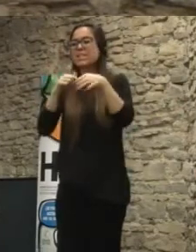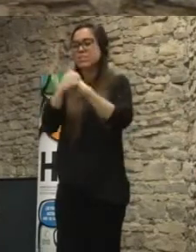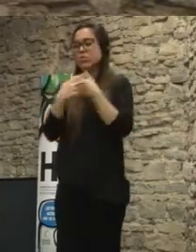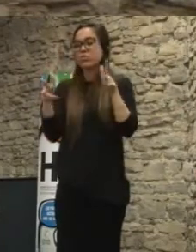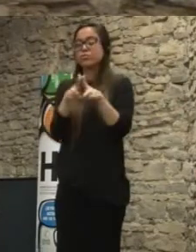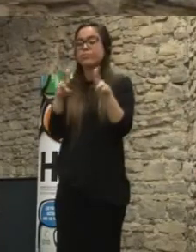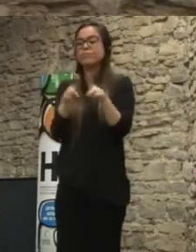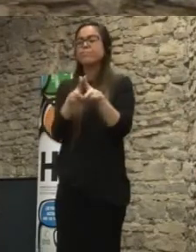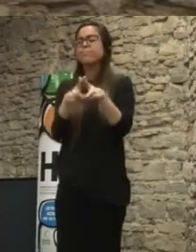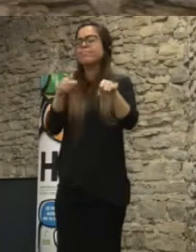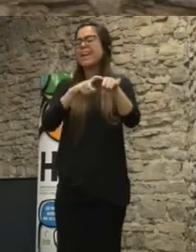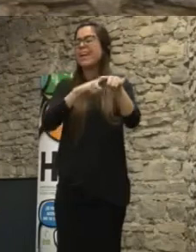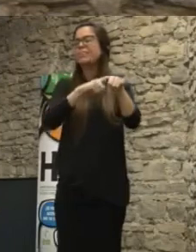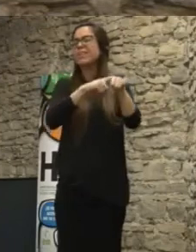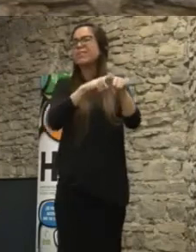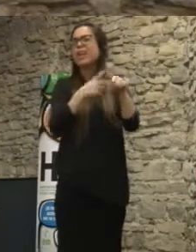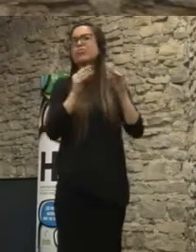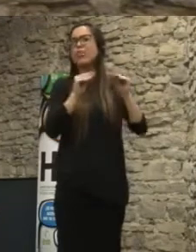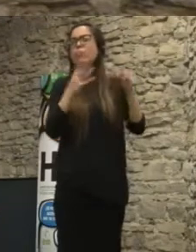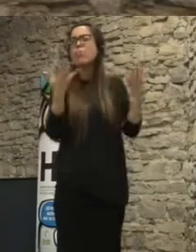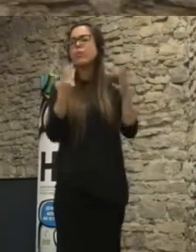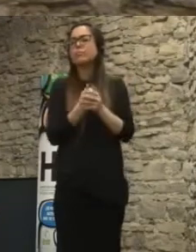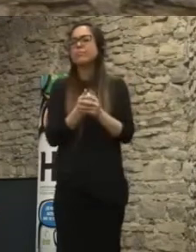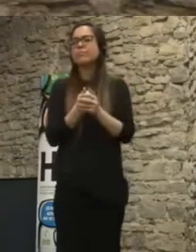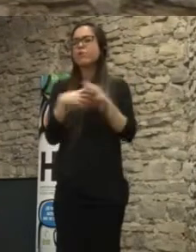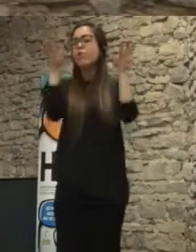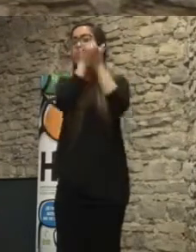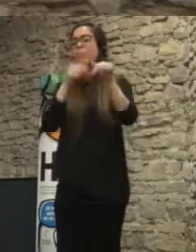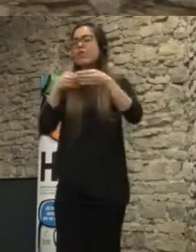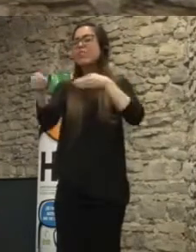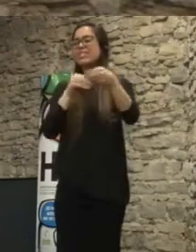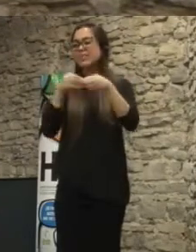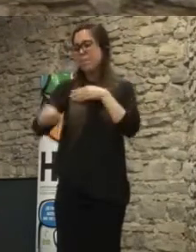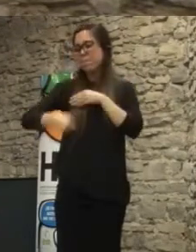caracterizan quizá por ser formatos, ya os decía, más flexibles, ¿no?